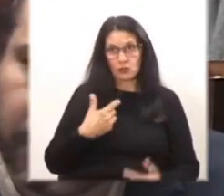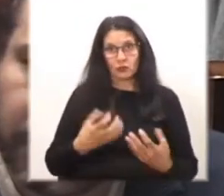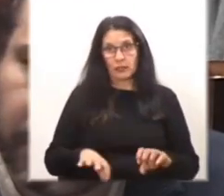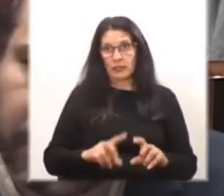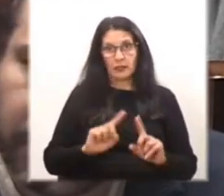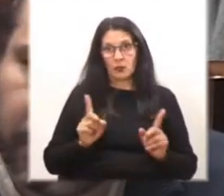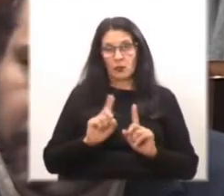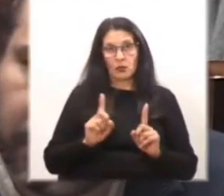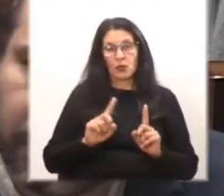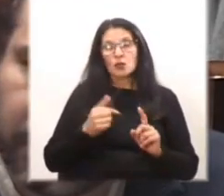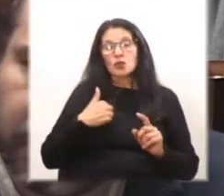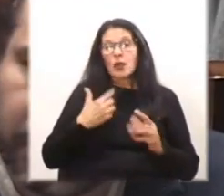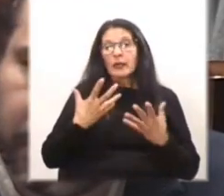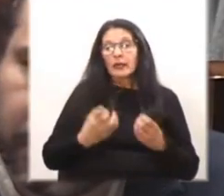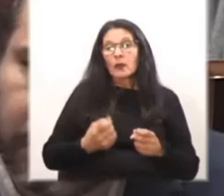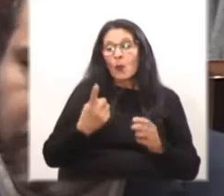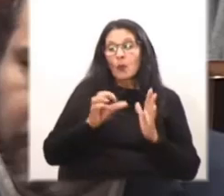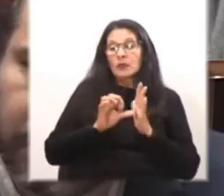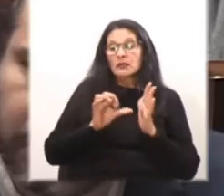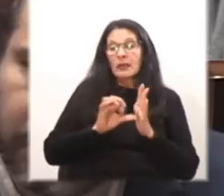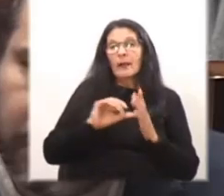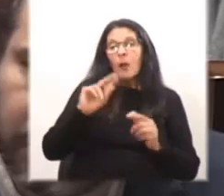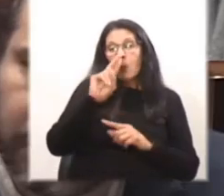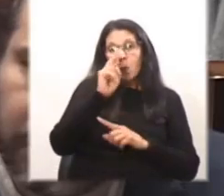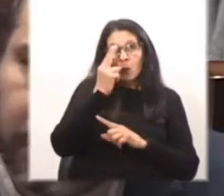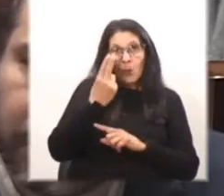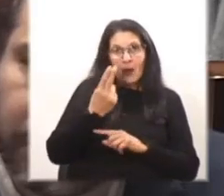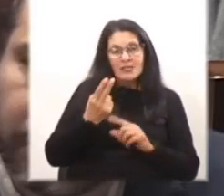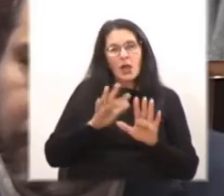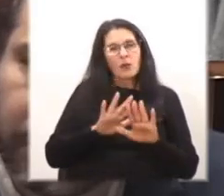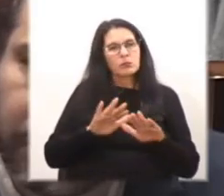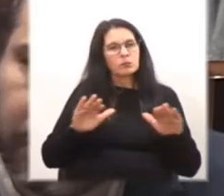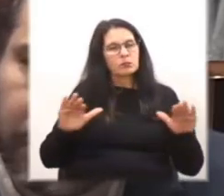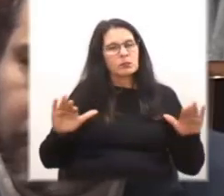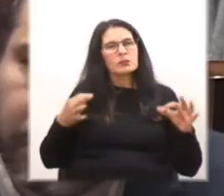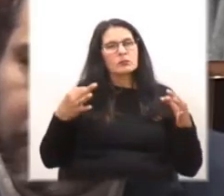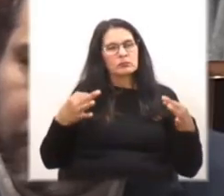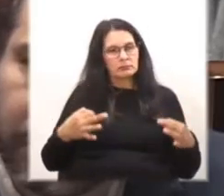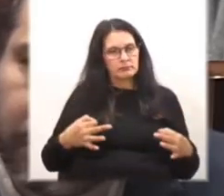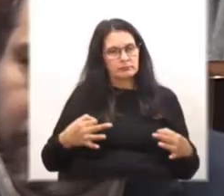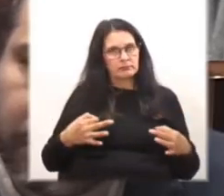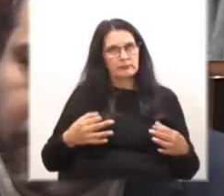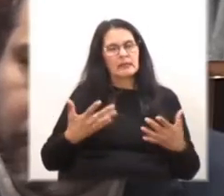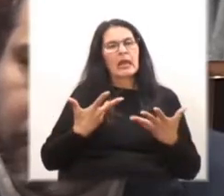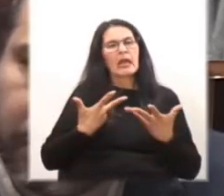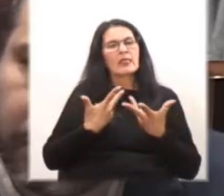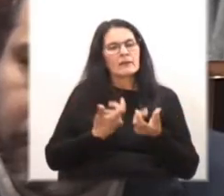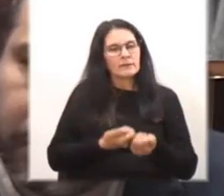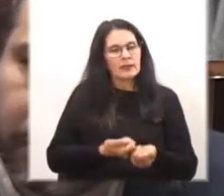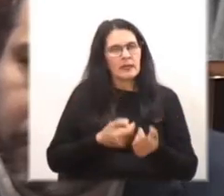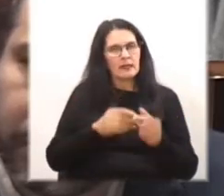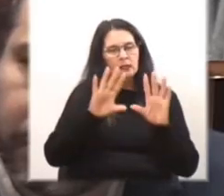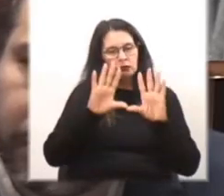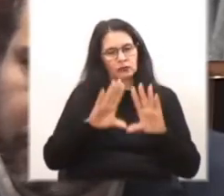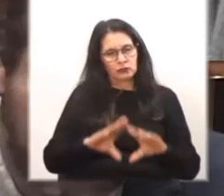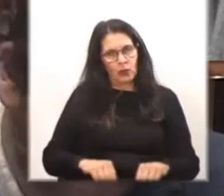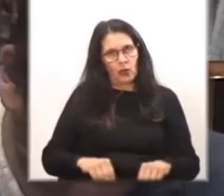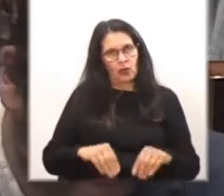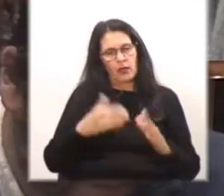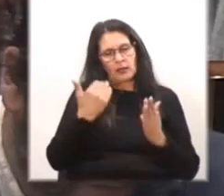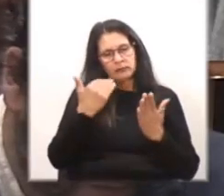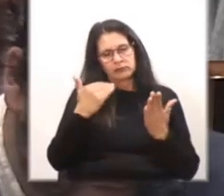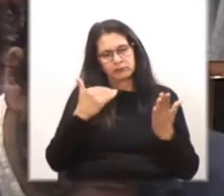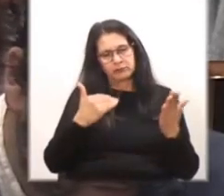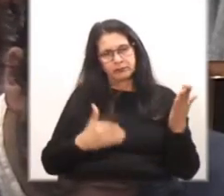Yo quiero un sistema político uruguayo sólido, que defiendan todos sus términos los